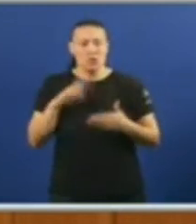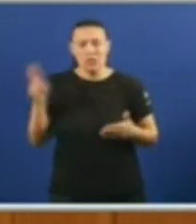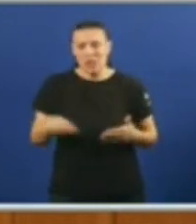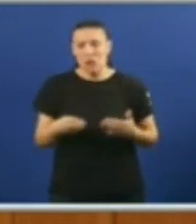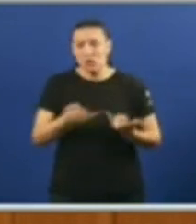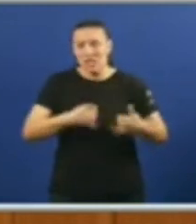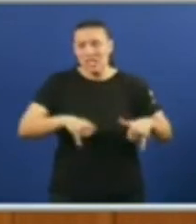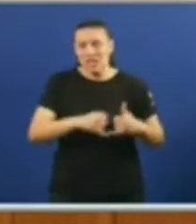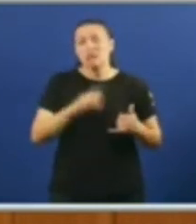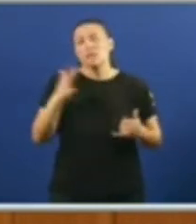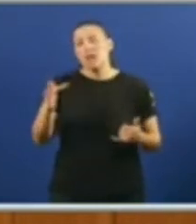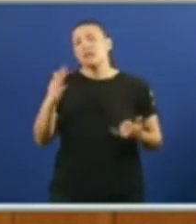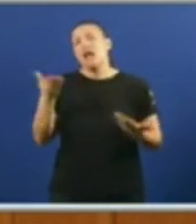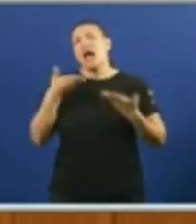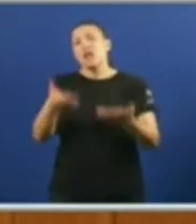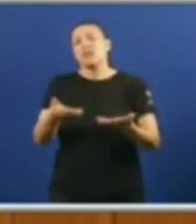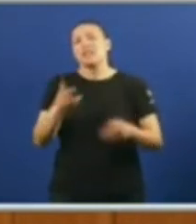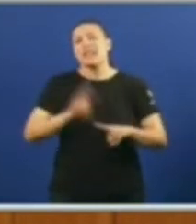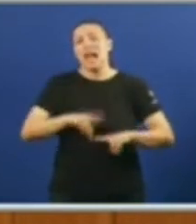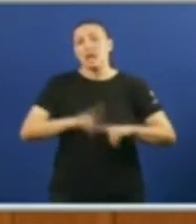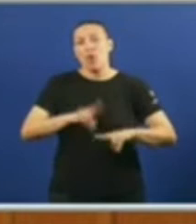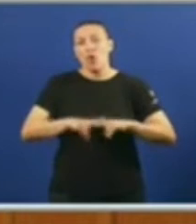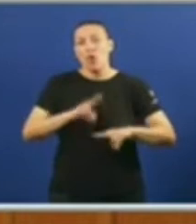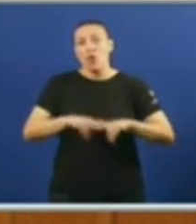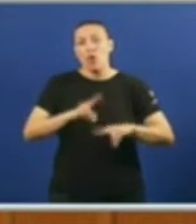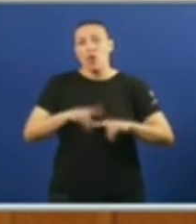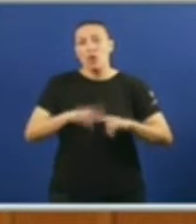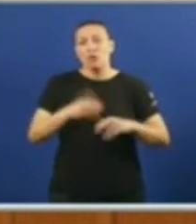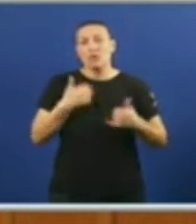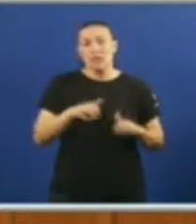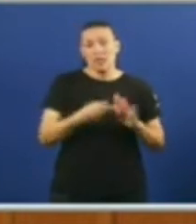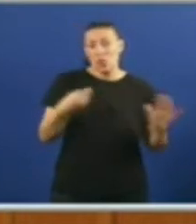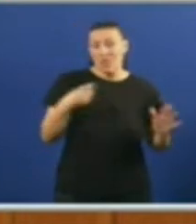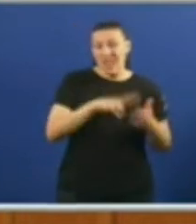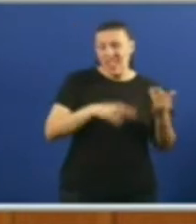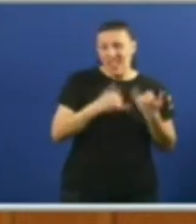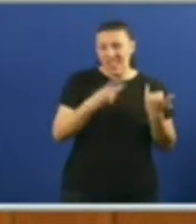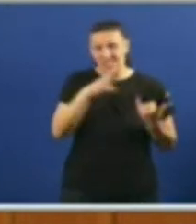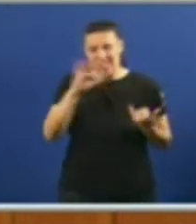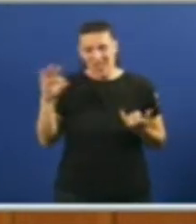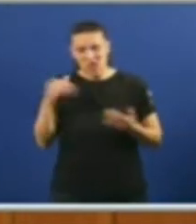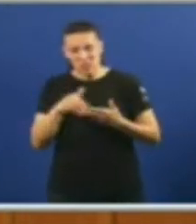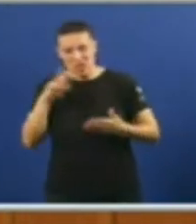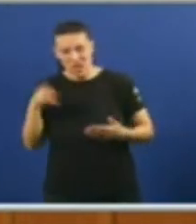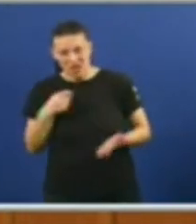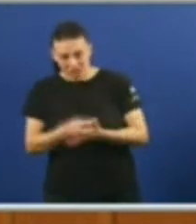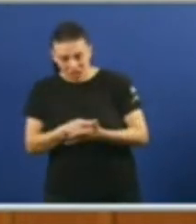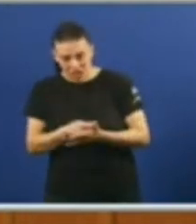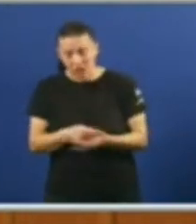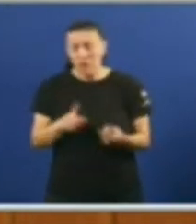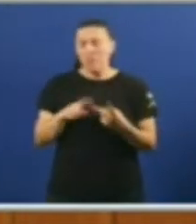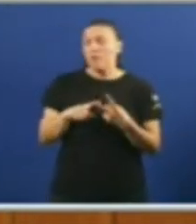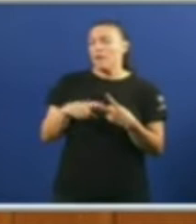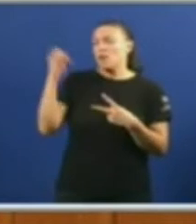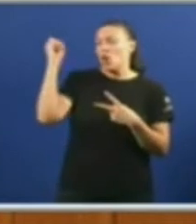euros, as axudas do carbón, das que, por certo, están excluídas Galiza, 500 millóns de euros, pagamos na factura da luz